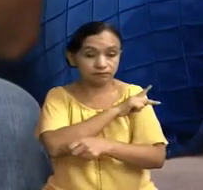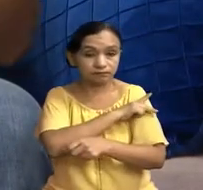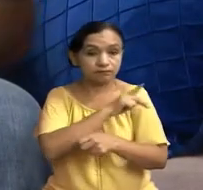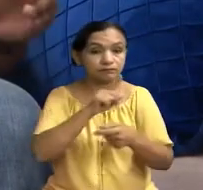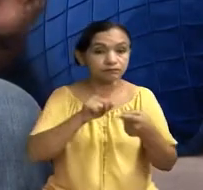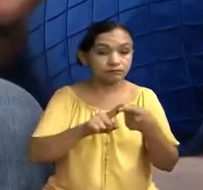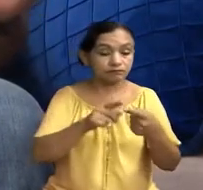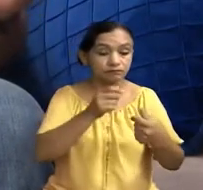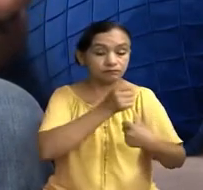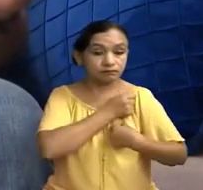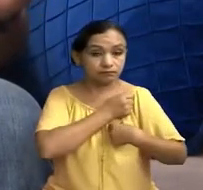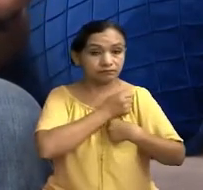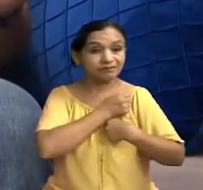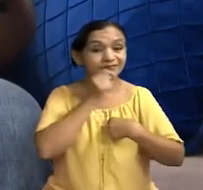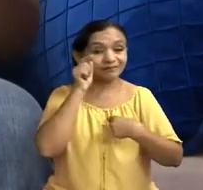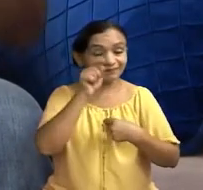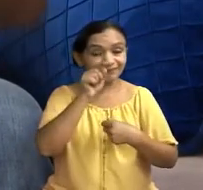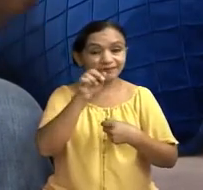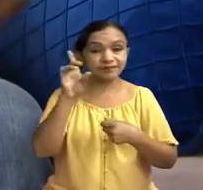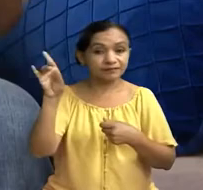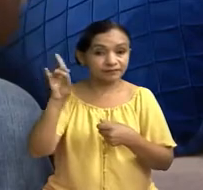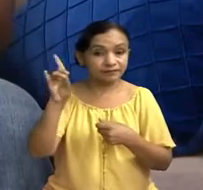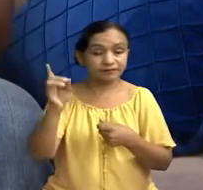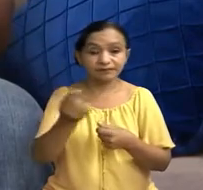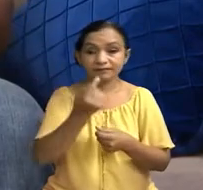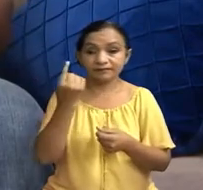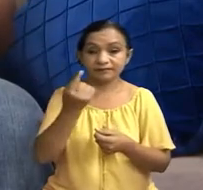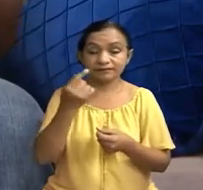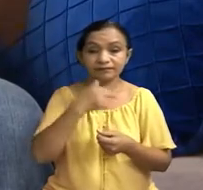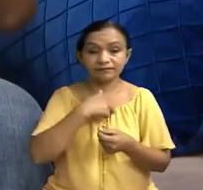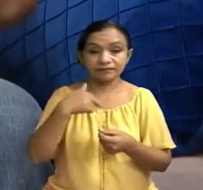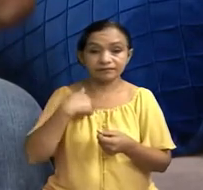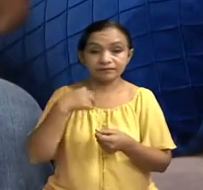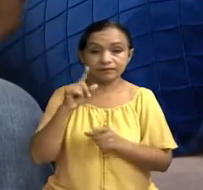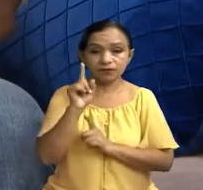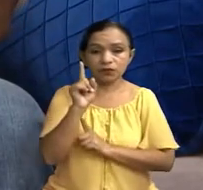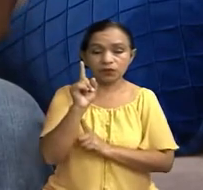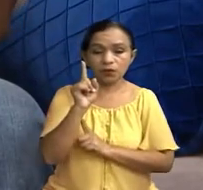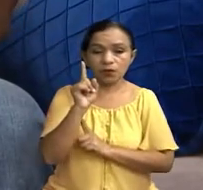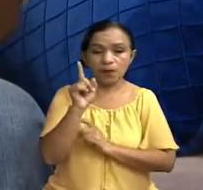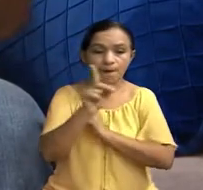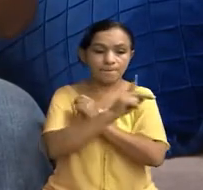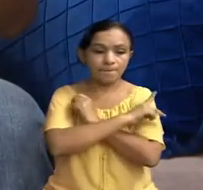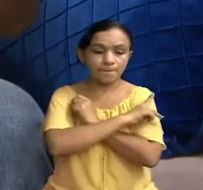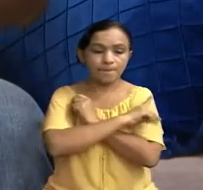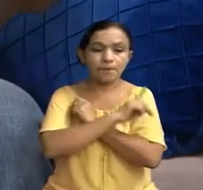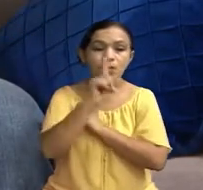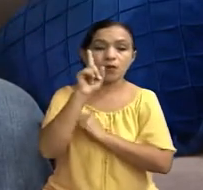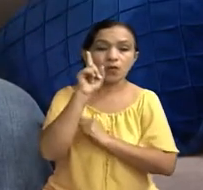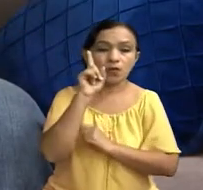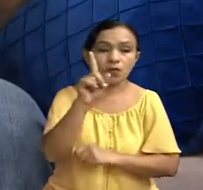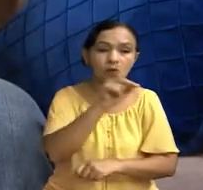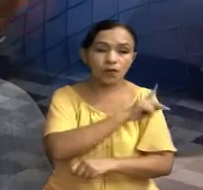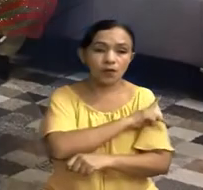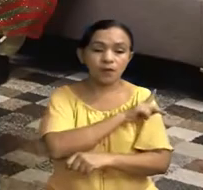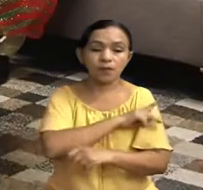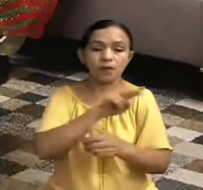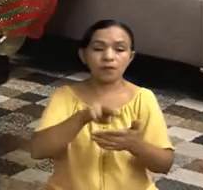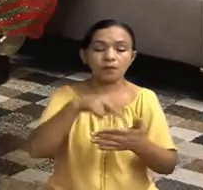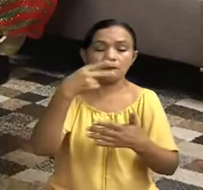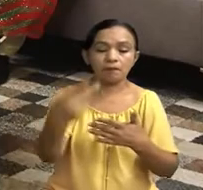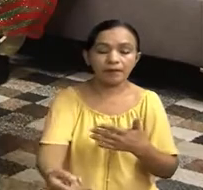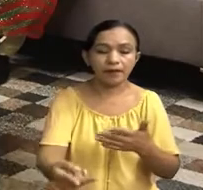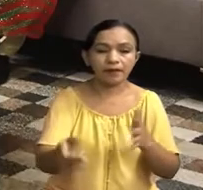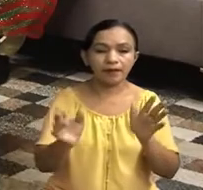como militares. Sí. Y solamente se reporta un policía, y para esto que fue que se cayó y está allí,